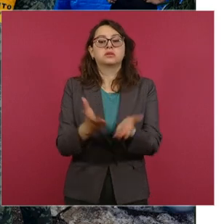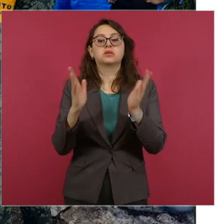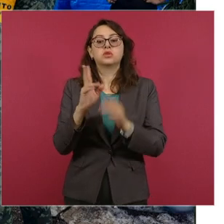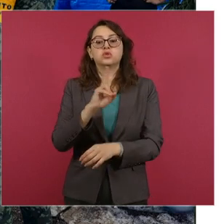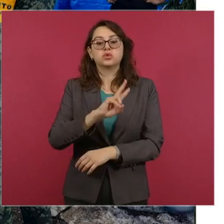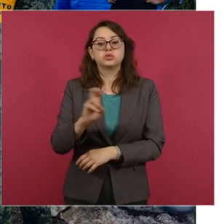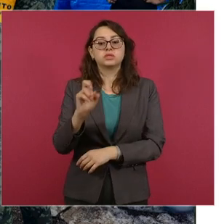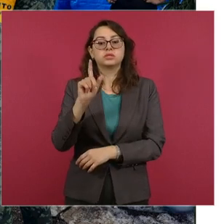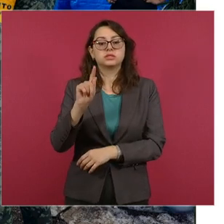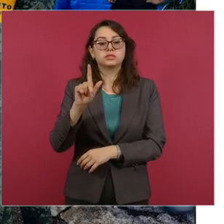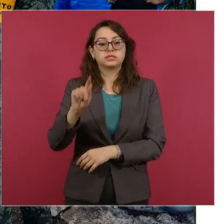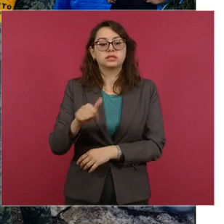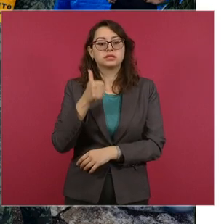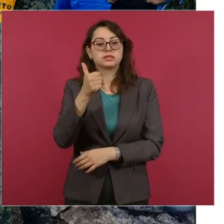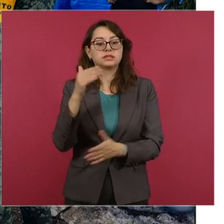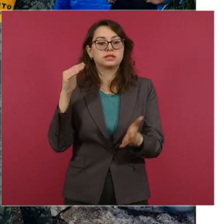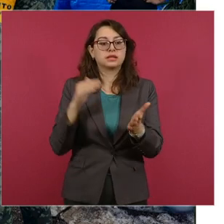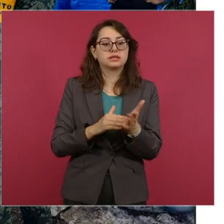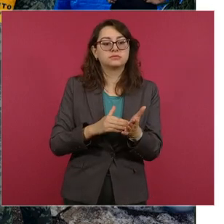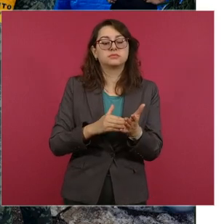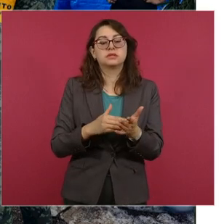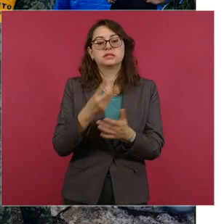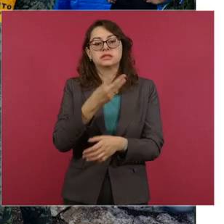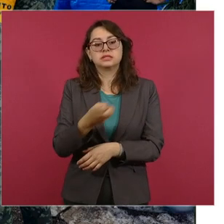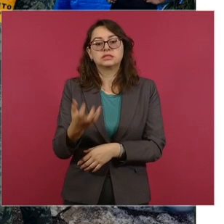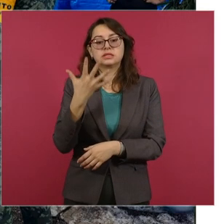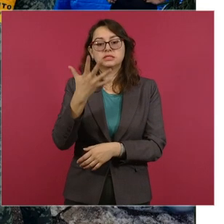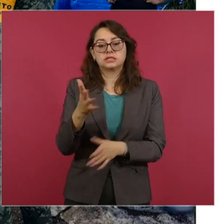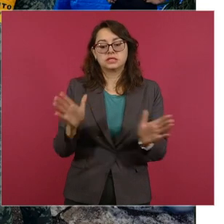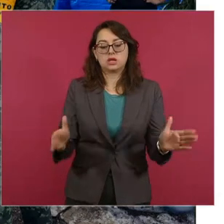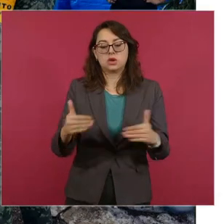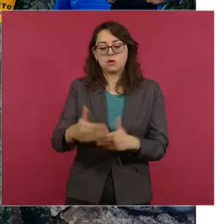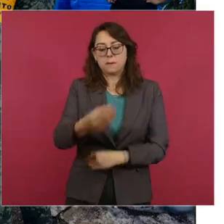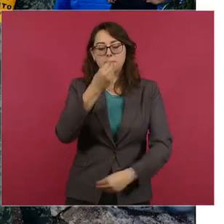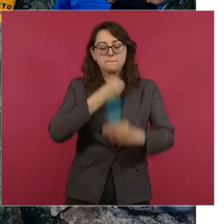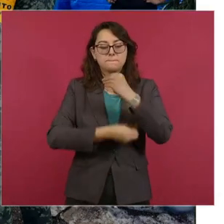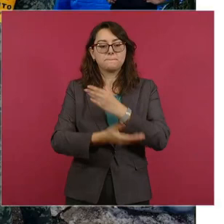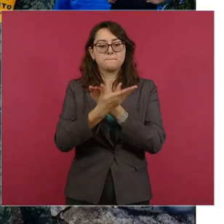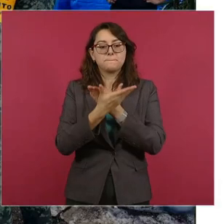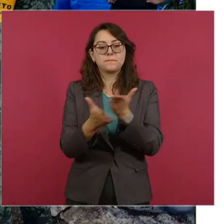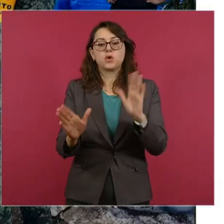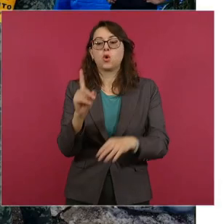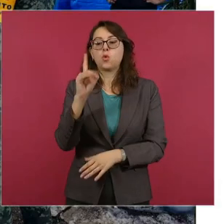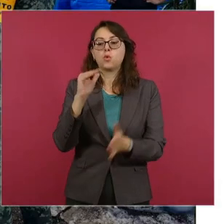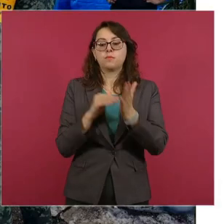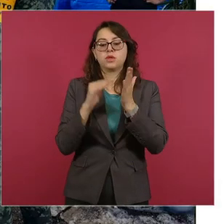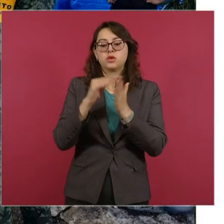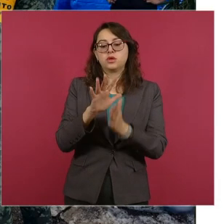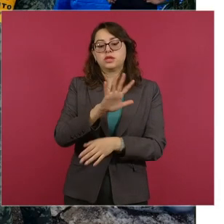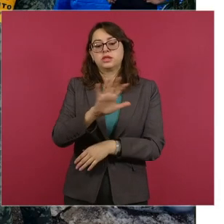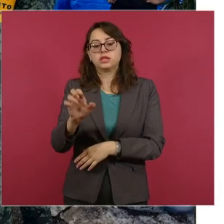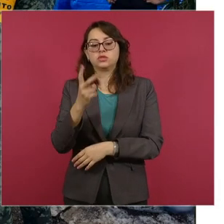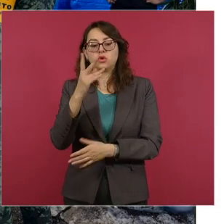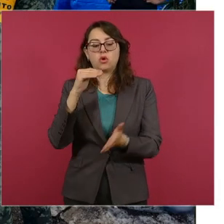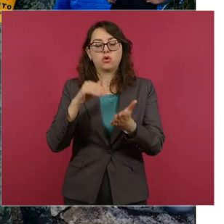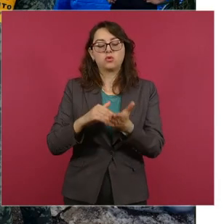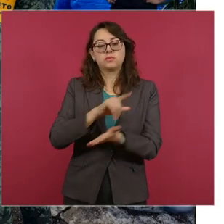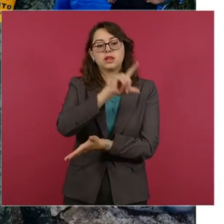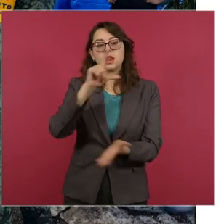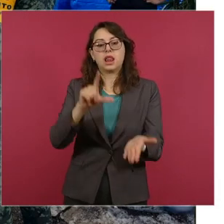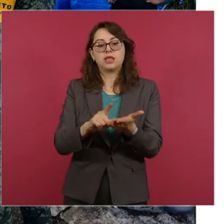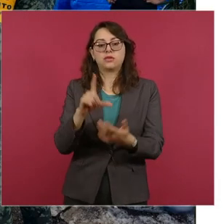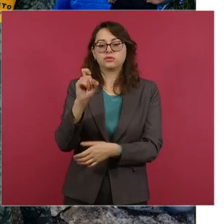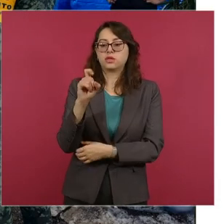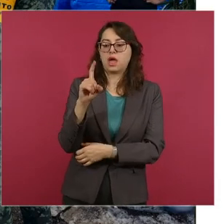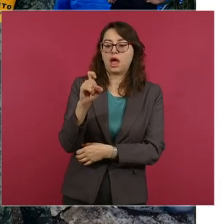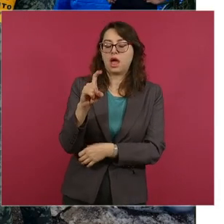263.405 despensas, 1.502.000 litros de agua,